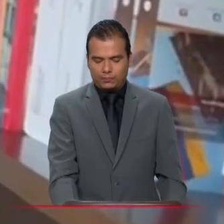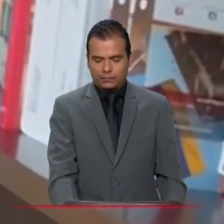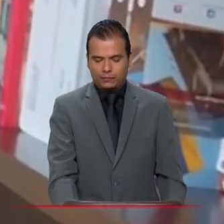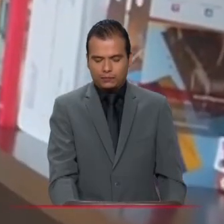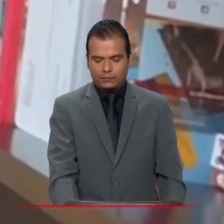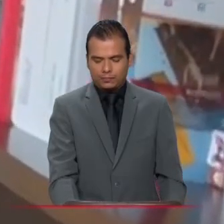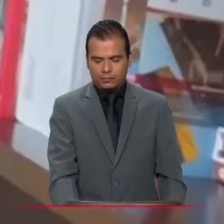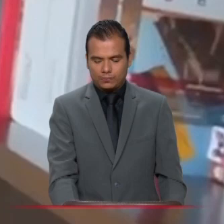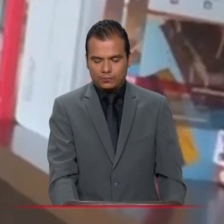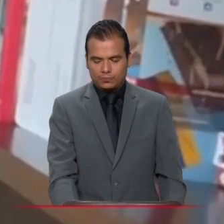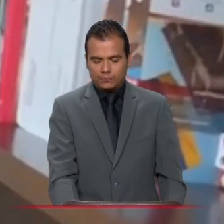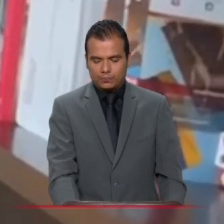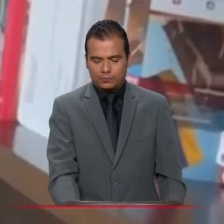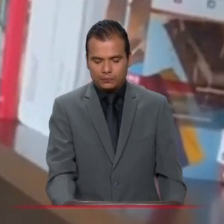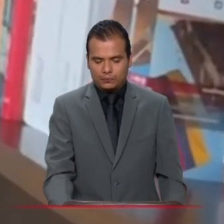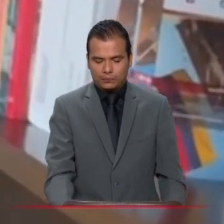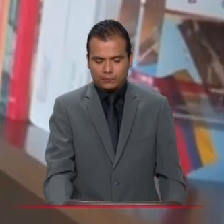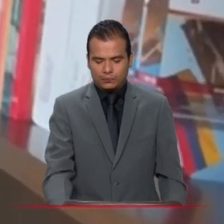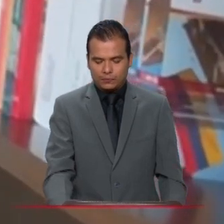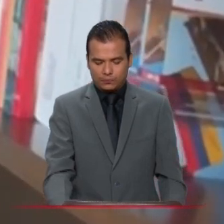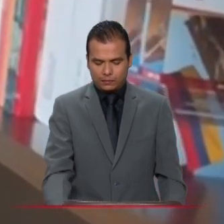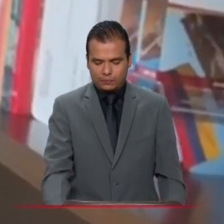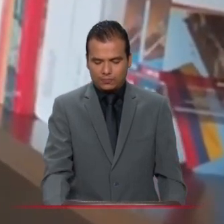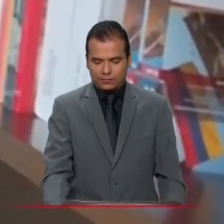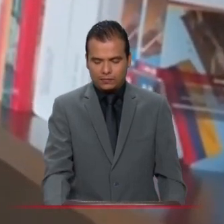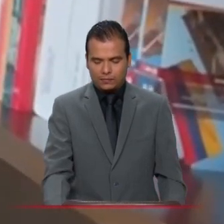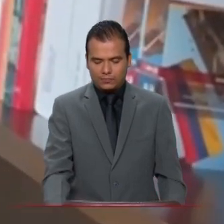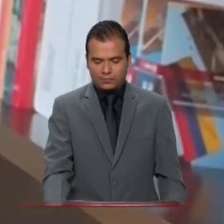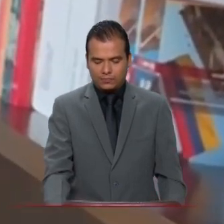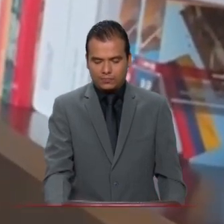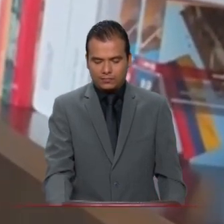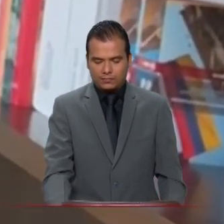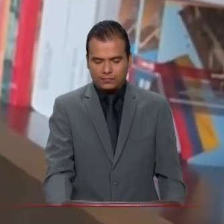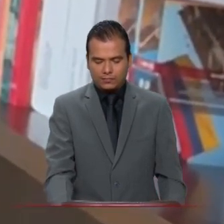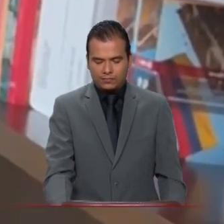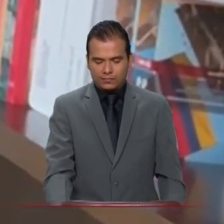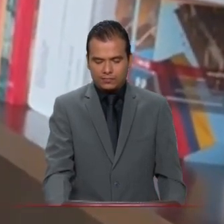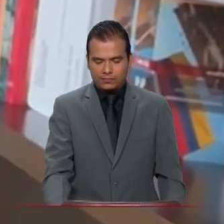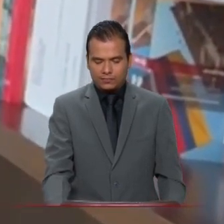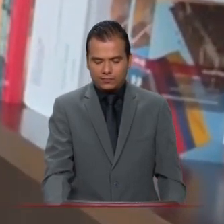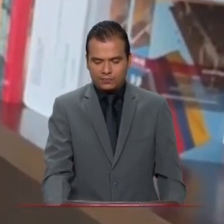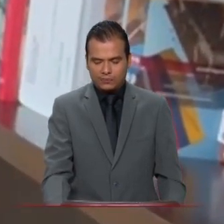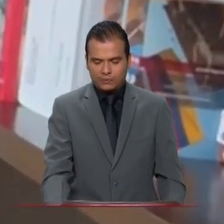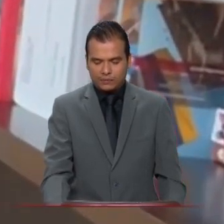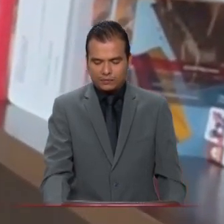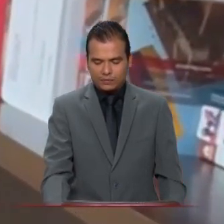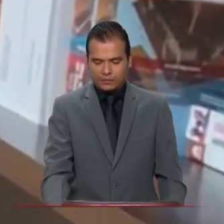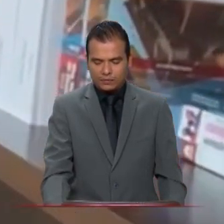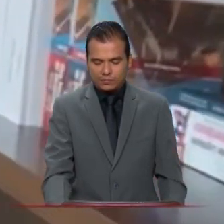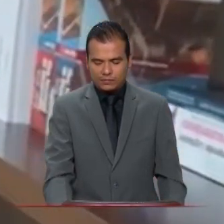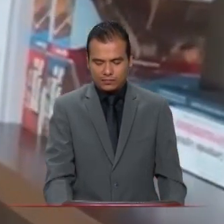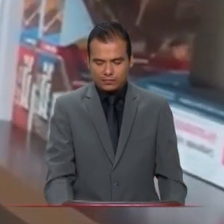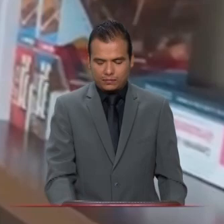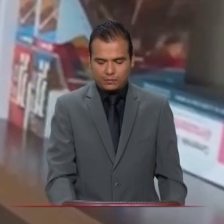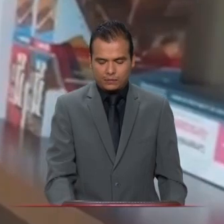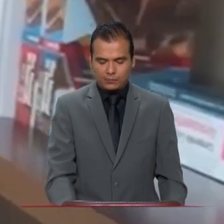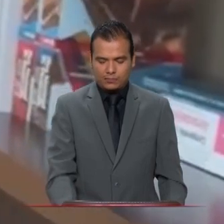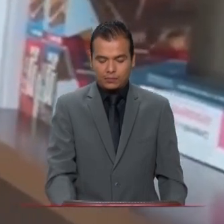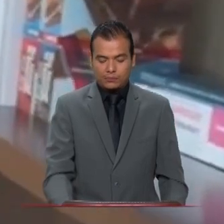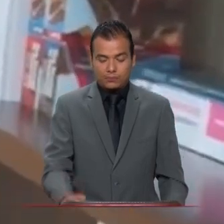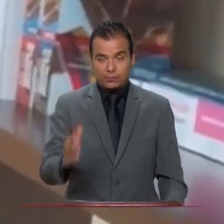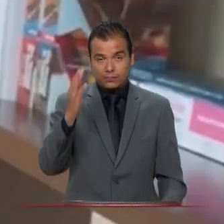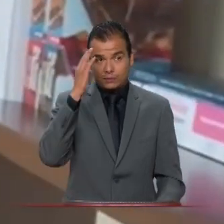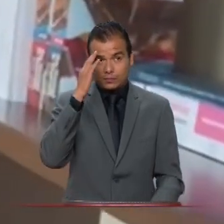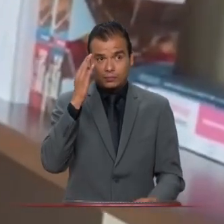Tenemos en parte de satisfacción. Sabemos que aún el incremento pues no satisface la necesidad de cerrar